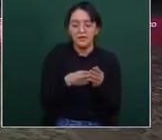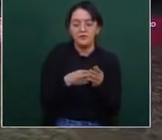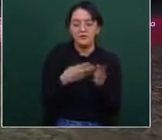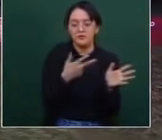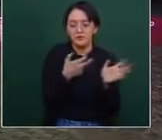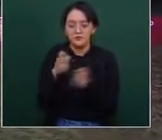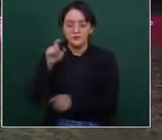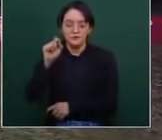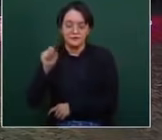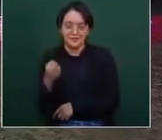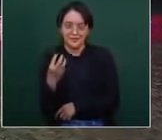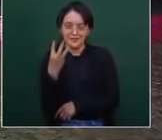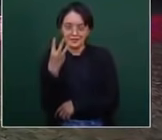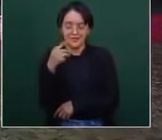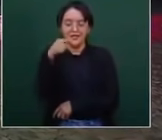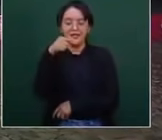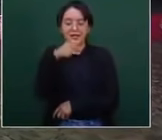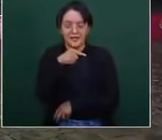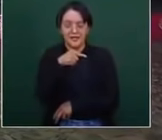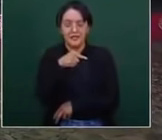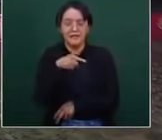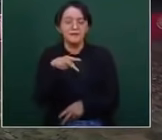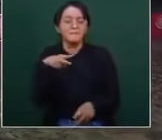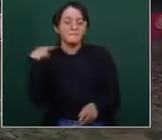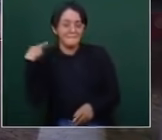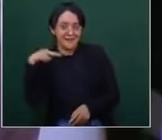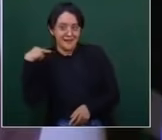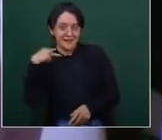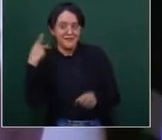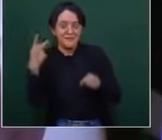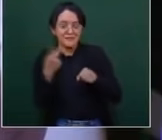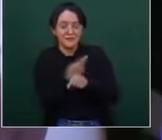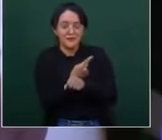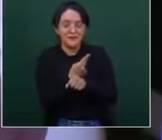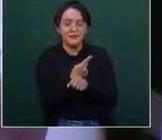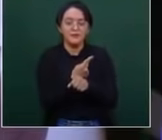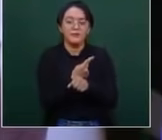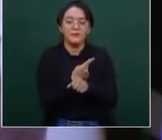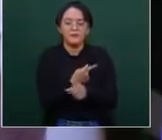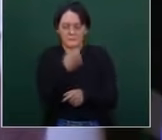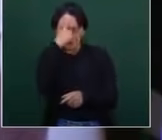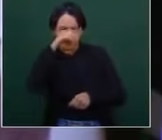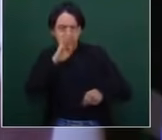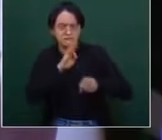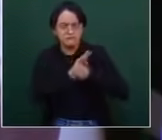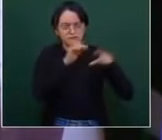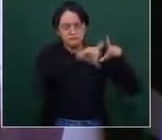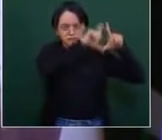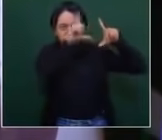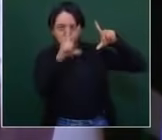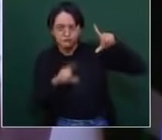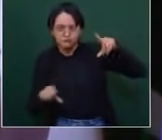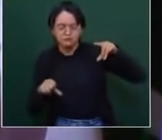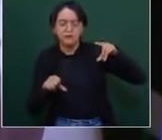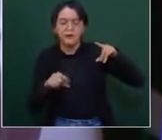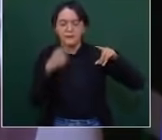por la República, siendo secundado por otros militares hasta hacer que